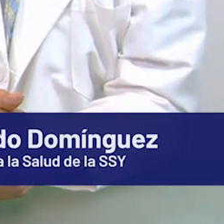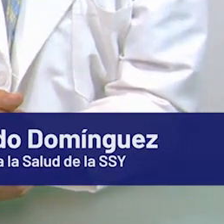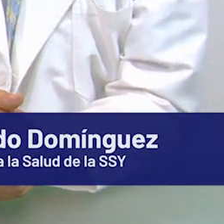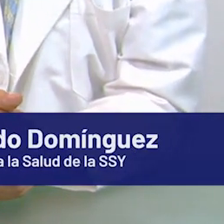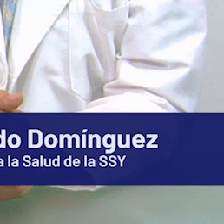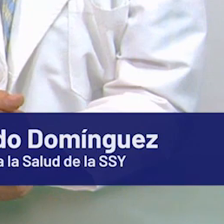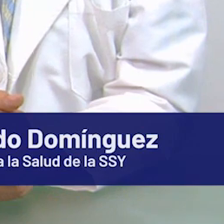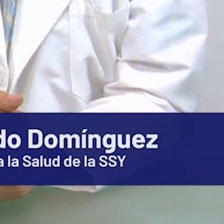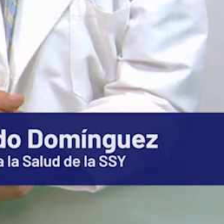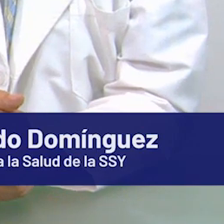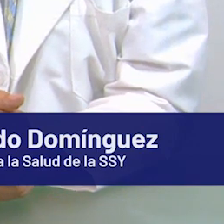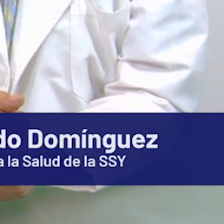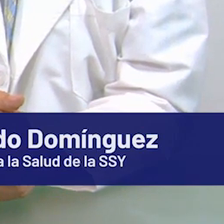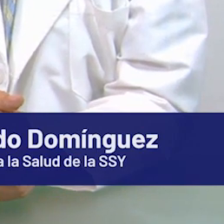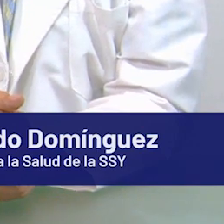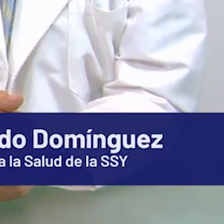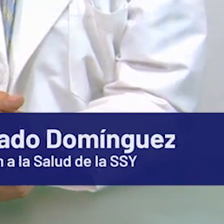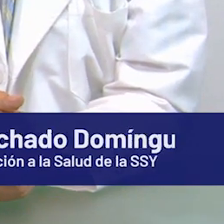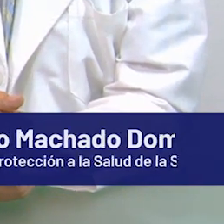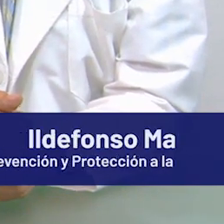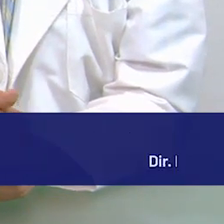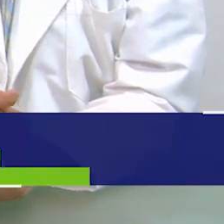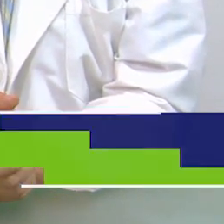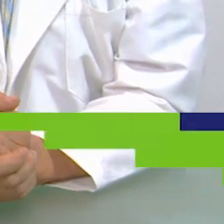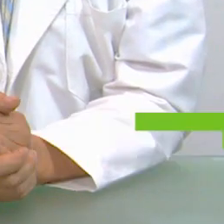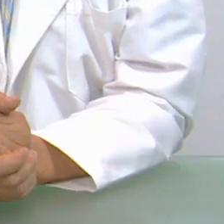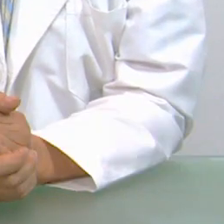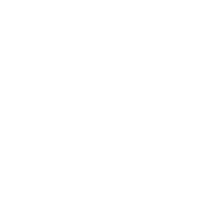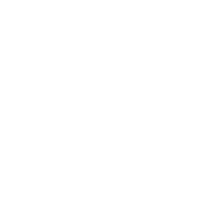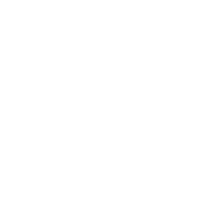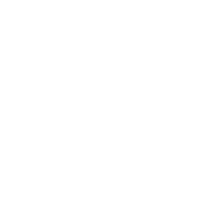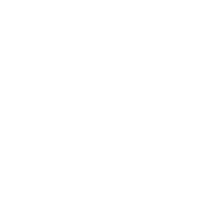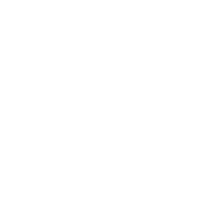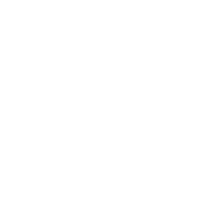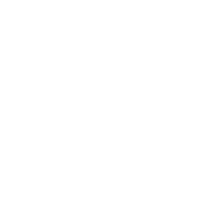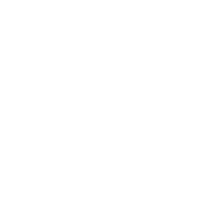información todos los días por este mismo medio muchas gracias